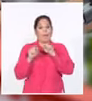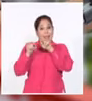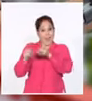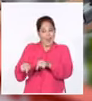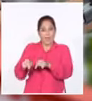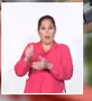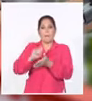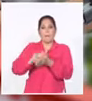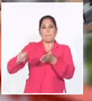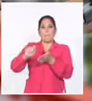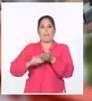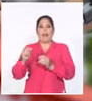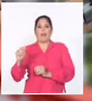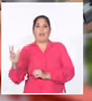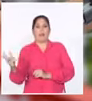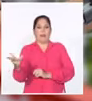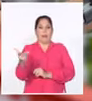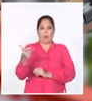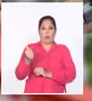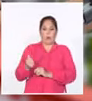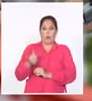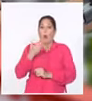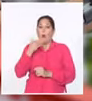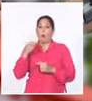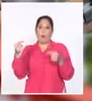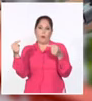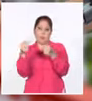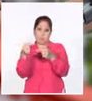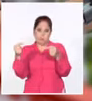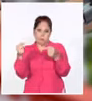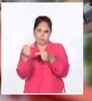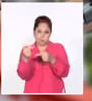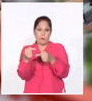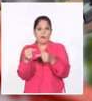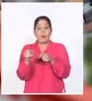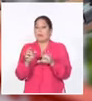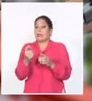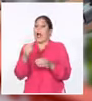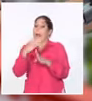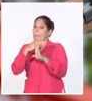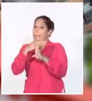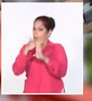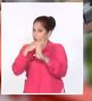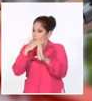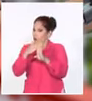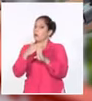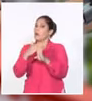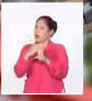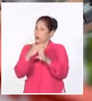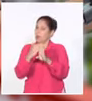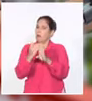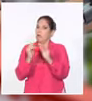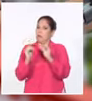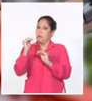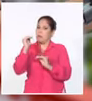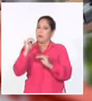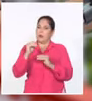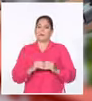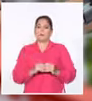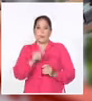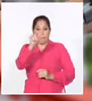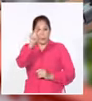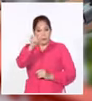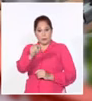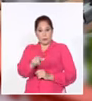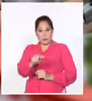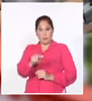plan diario de recaudación a través de plataformas digitales. O sea que al mediodía está ampliamente superado. Como cliente